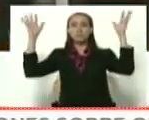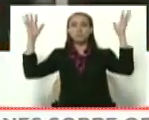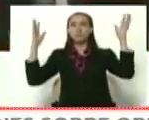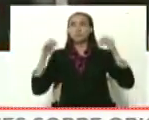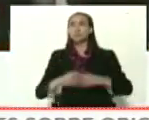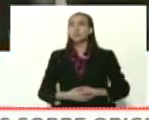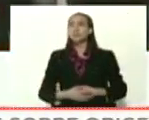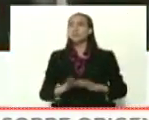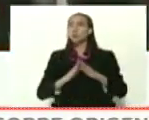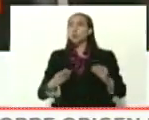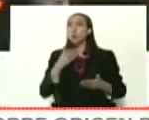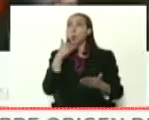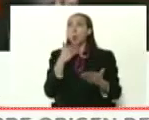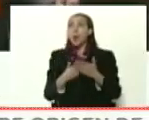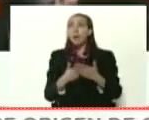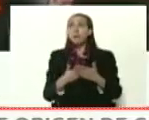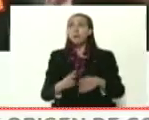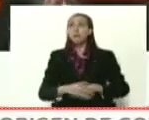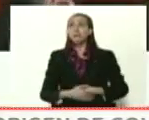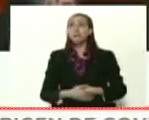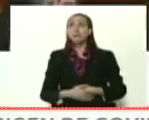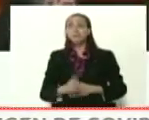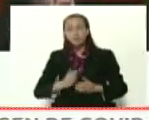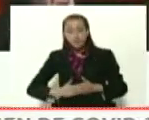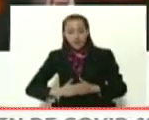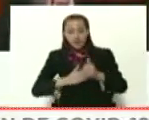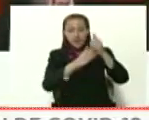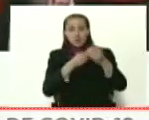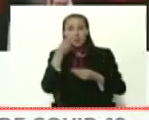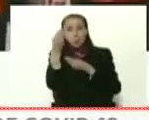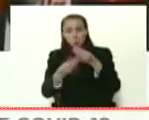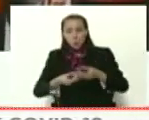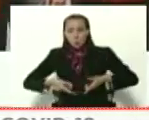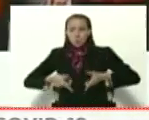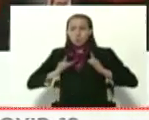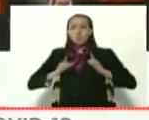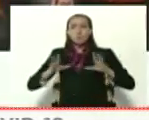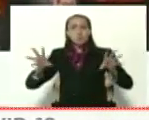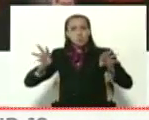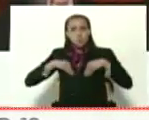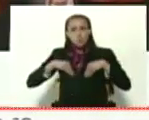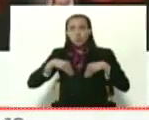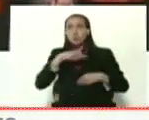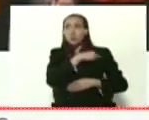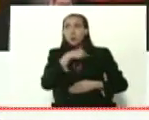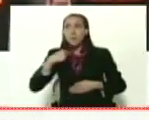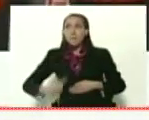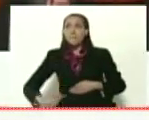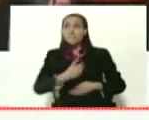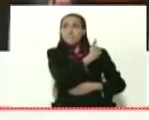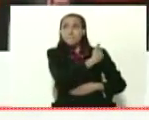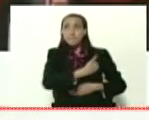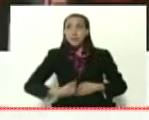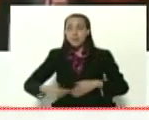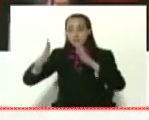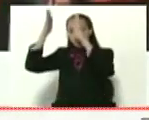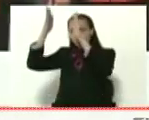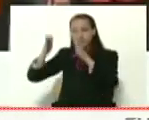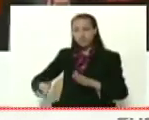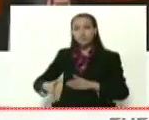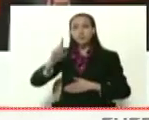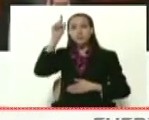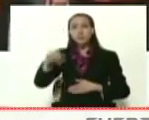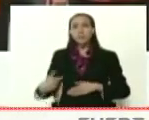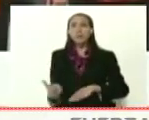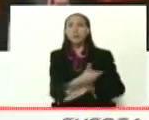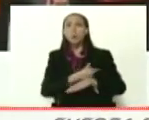Todo esto gracias al liderazgo que ha asumido el presidente Xi Jinping, el Partido Comunista de China y el gobierno